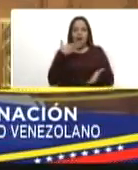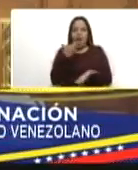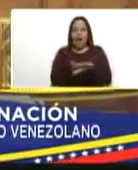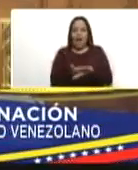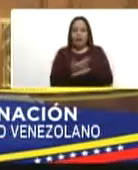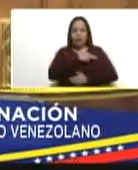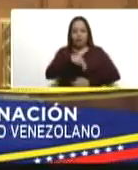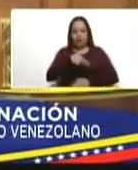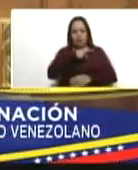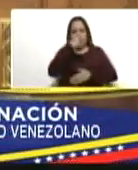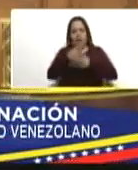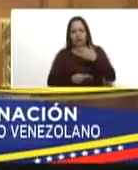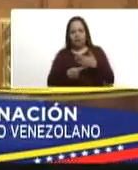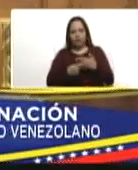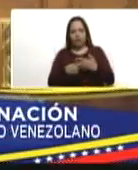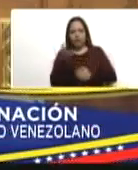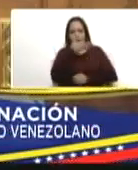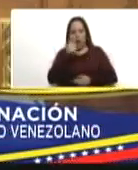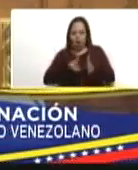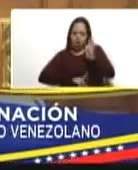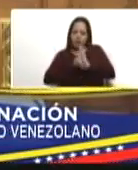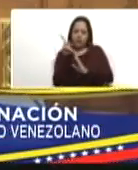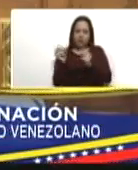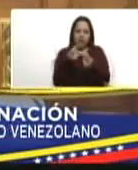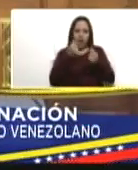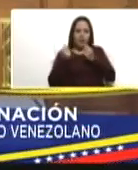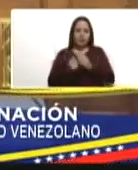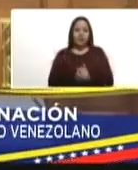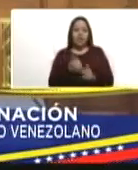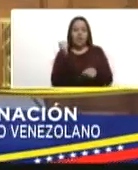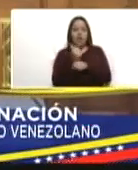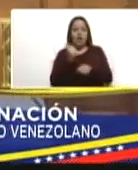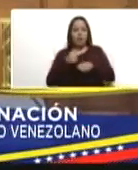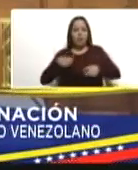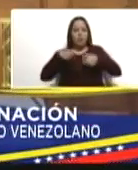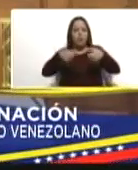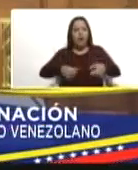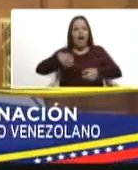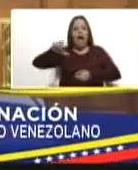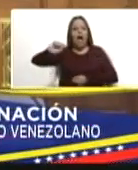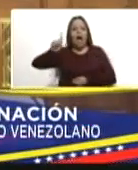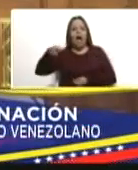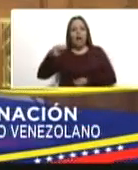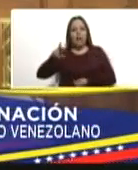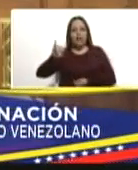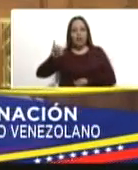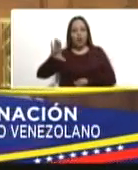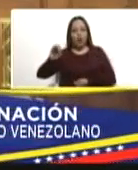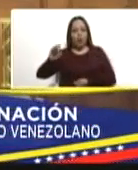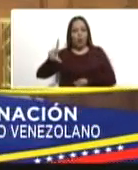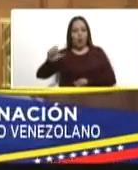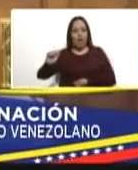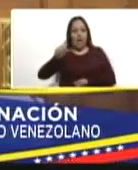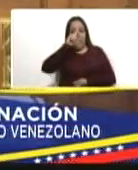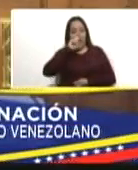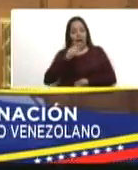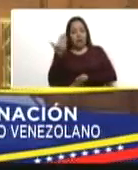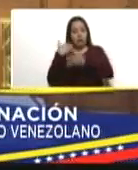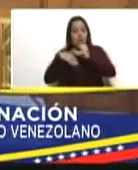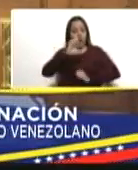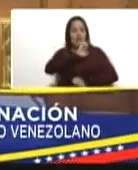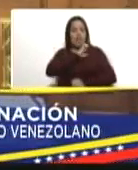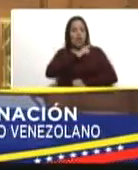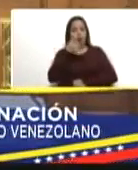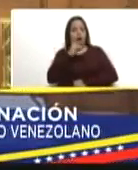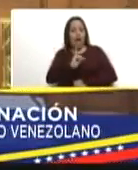nuestro plan de recuperación económica es la bolsa agrícola que en enero del año pasado movió